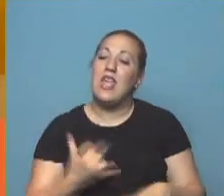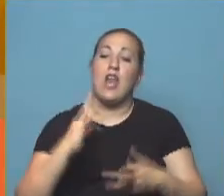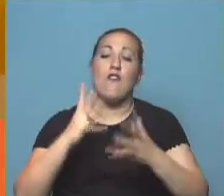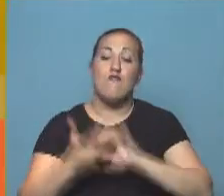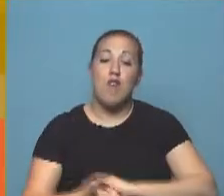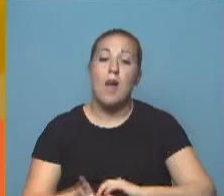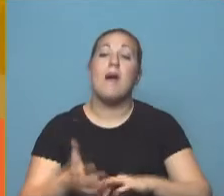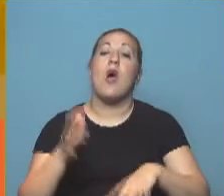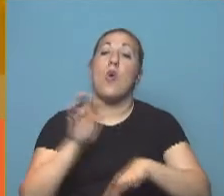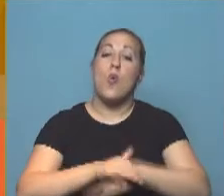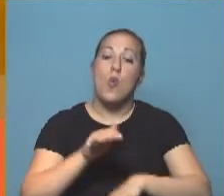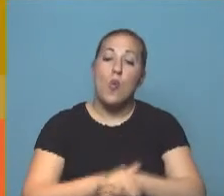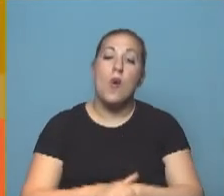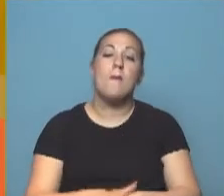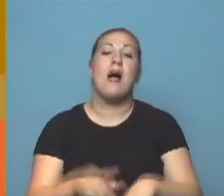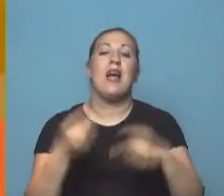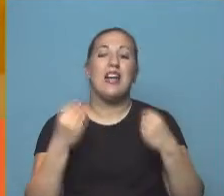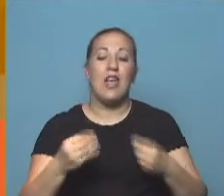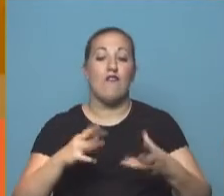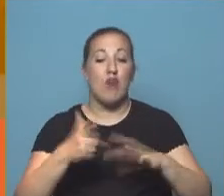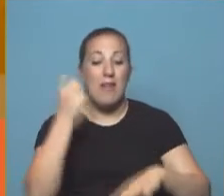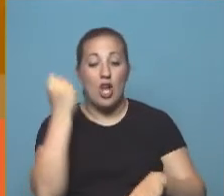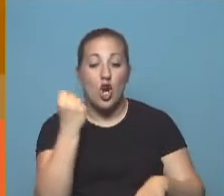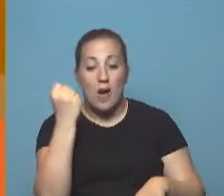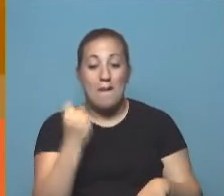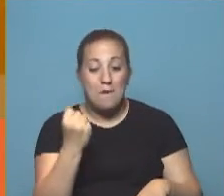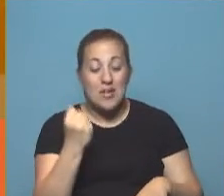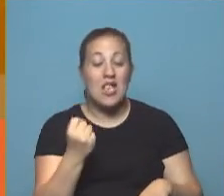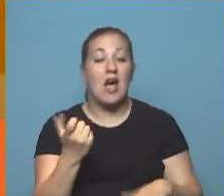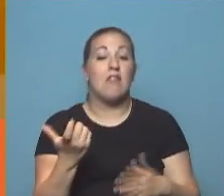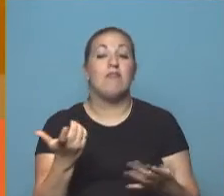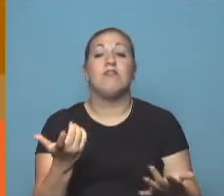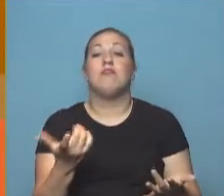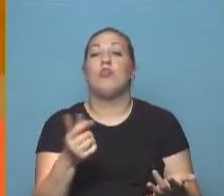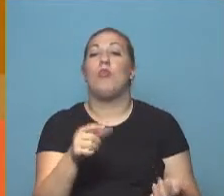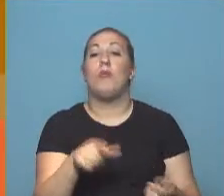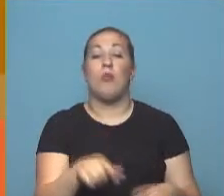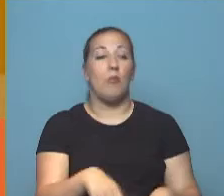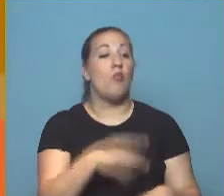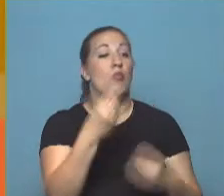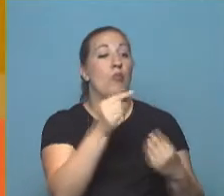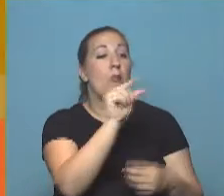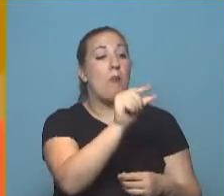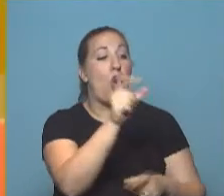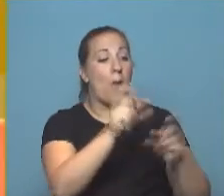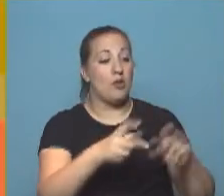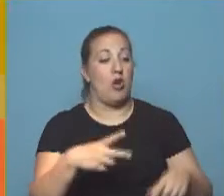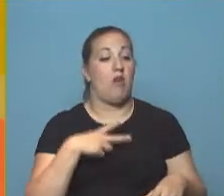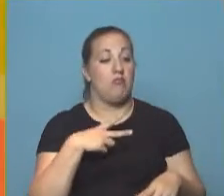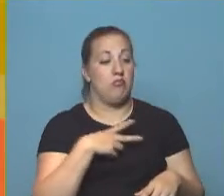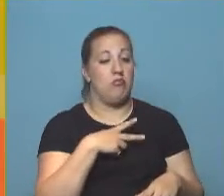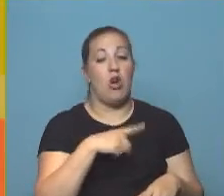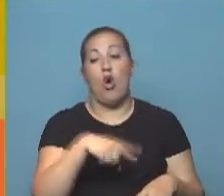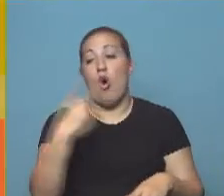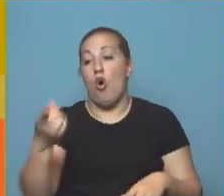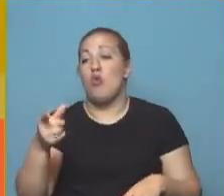de la concentración y la primarización de la estructura económica es que lamentablemente son pocos los que ganan mucho y muchos los que ganan poco. Estamos de acuerdo que hay que distribuir,